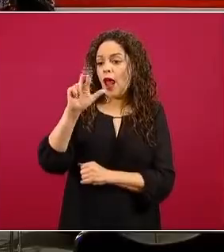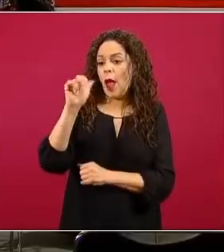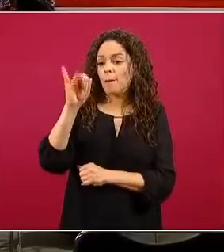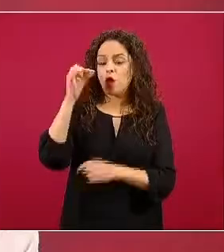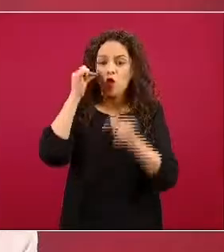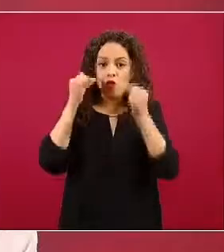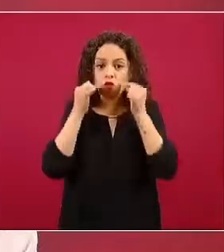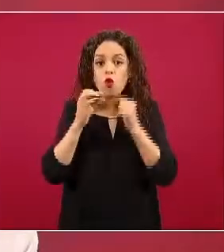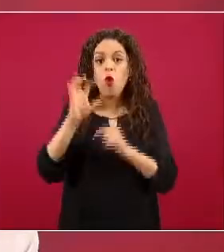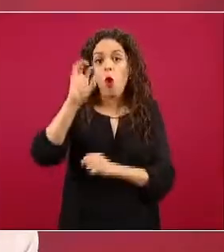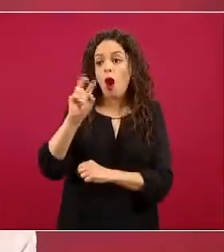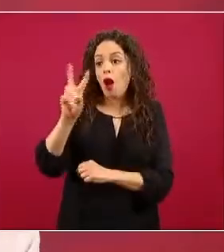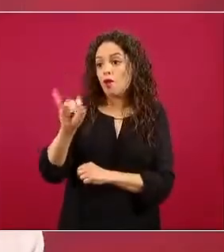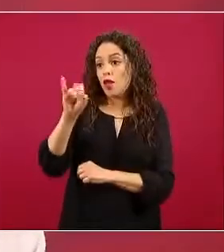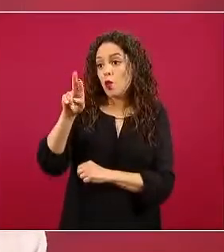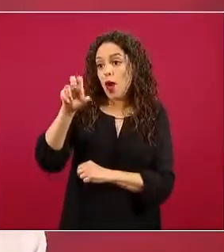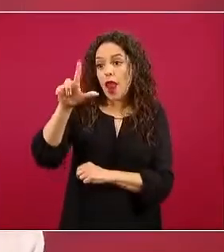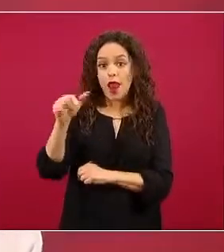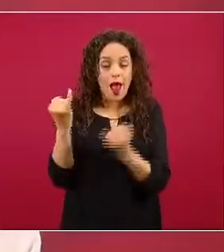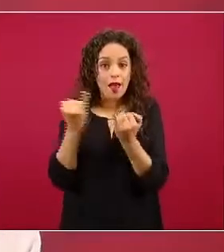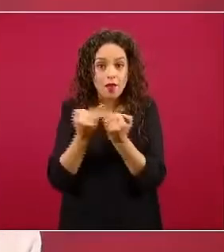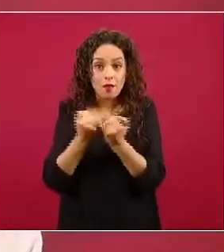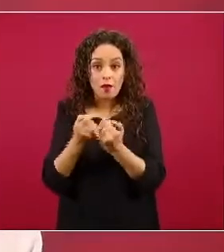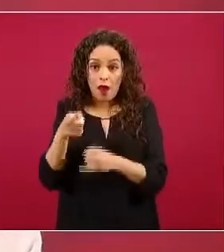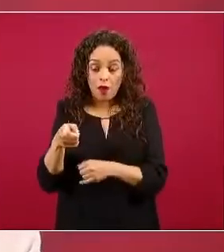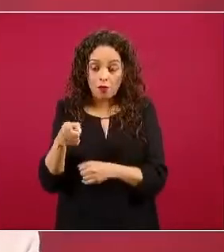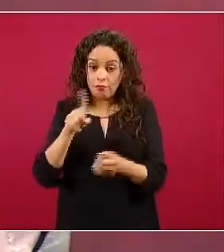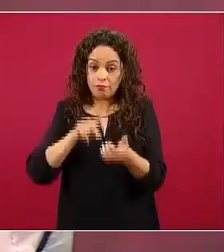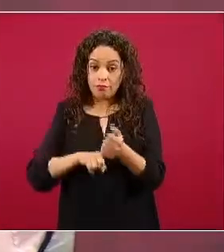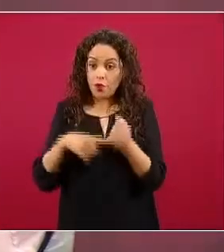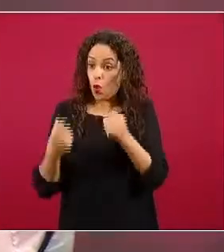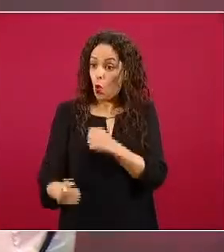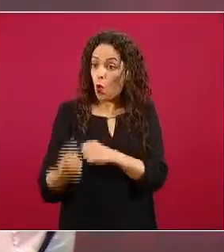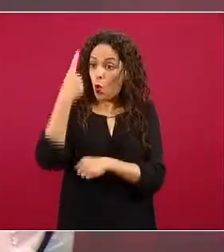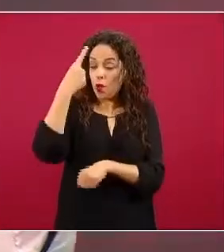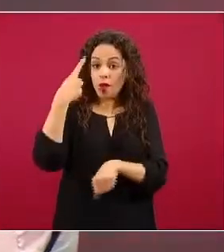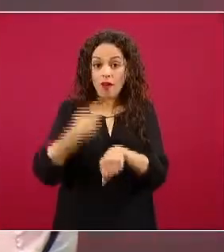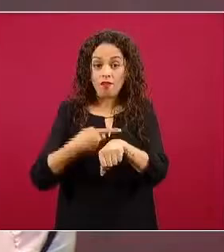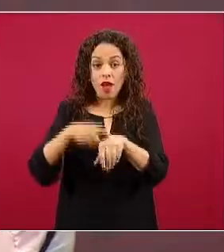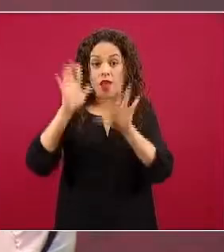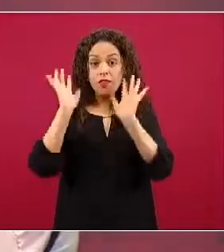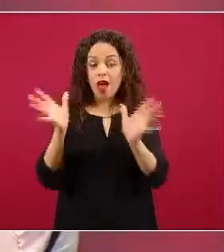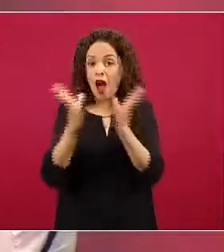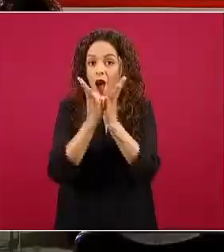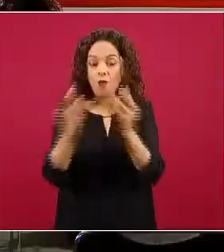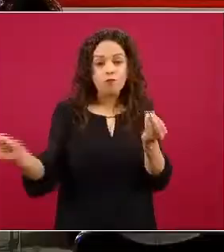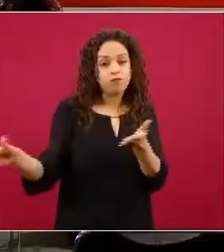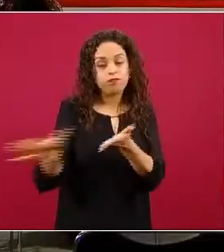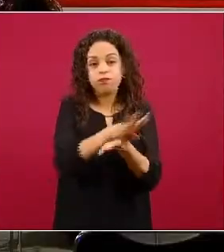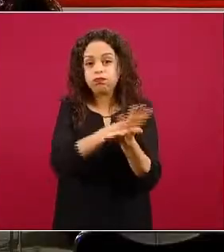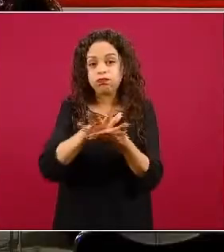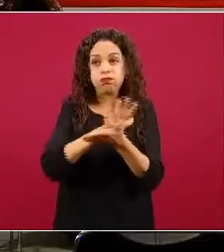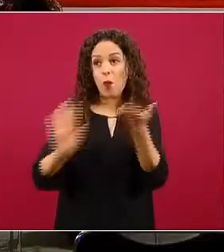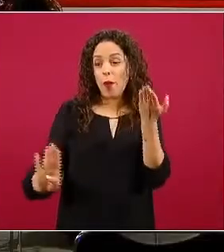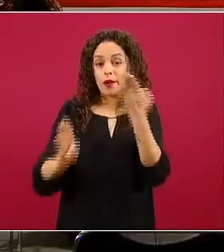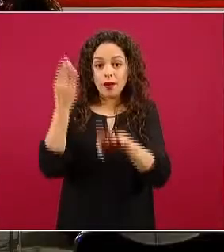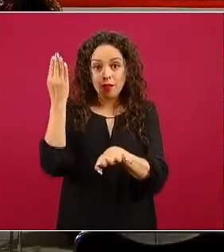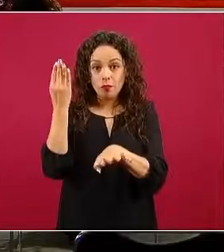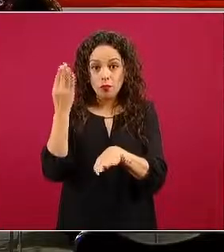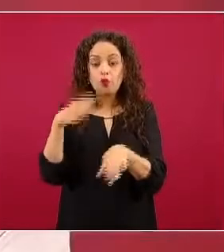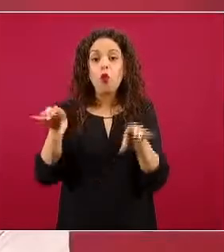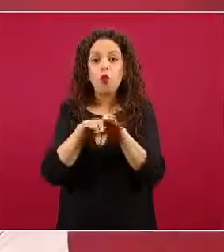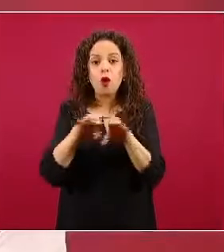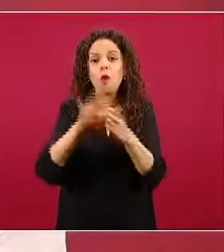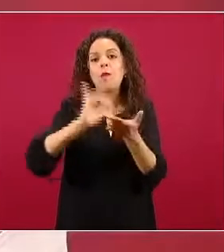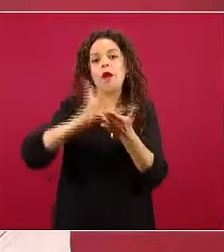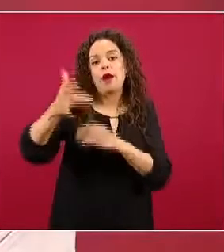¿no? En su momento, única enfermedad erradicada en el mundo, la viruela, a través de la vacunación. Pero